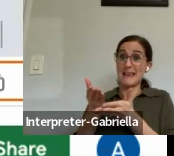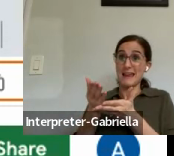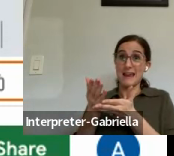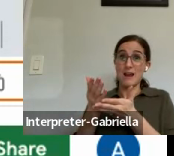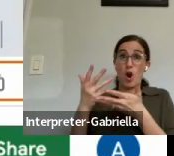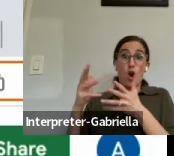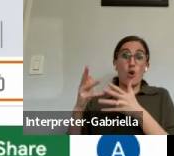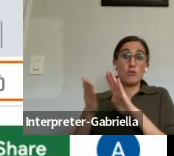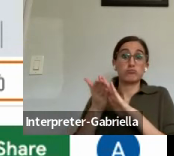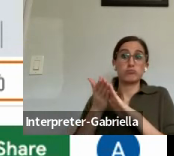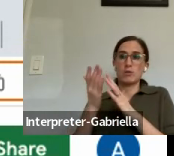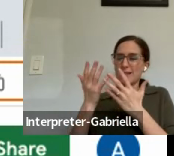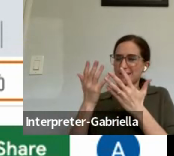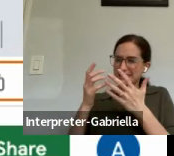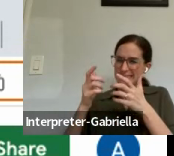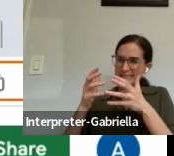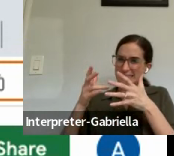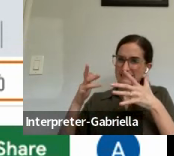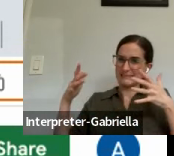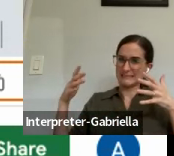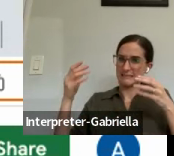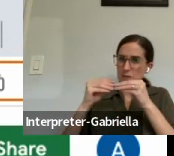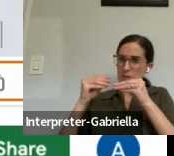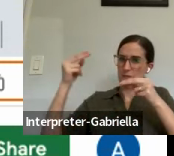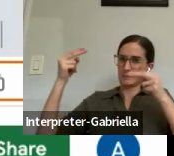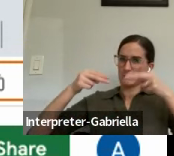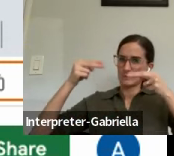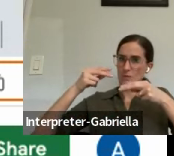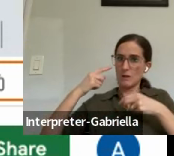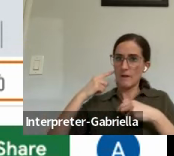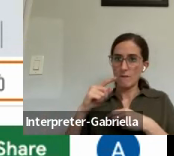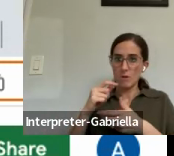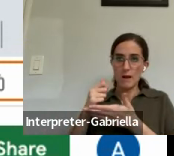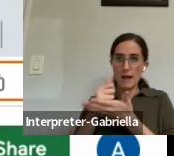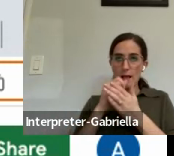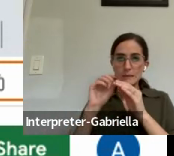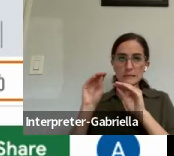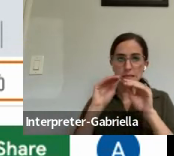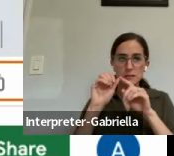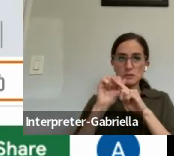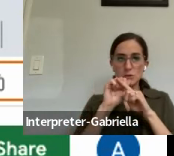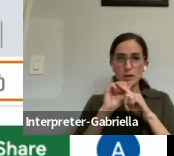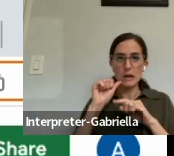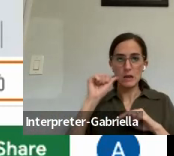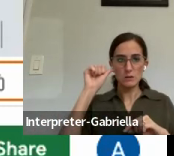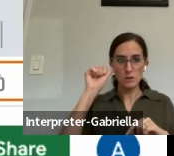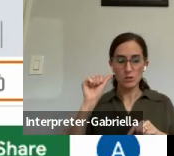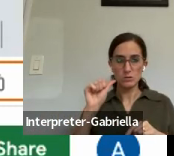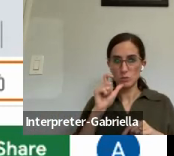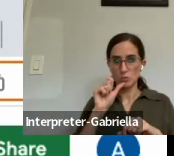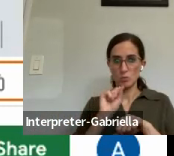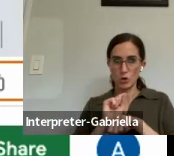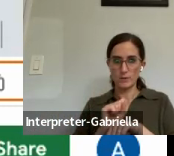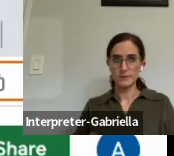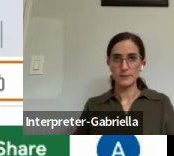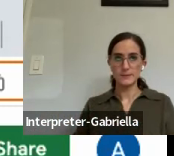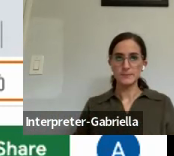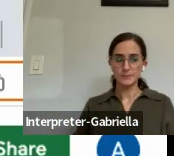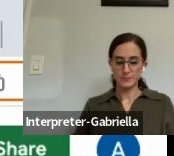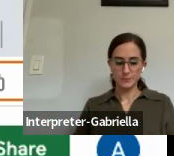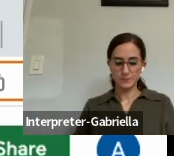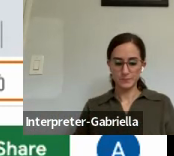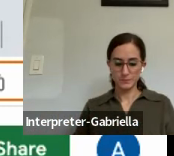and training for working adults. Entonces mi comentario es que esto, lo del